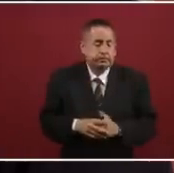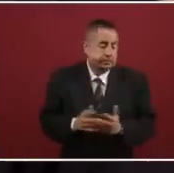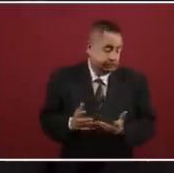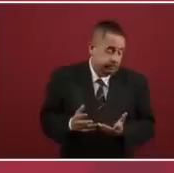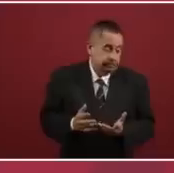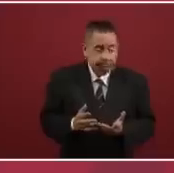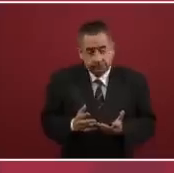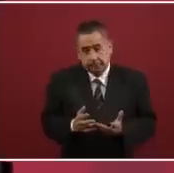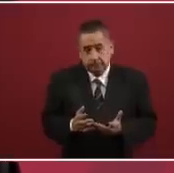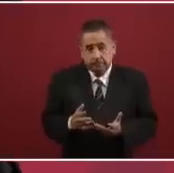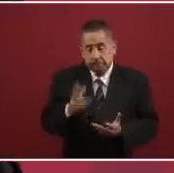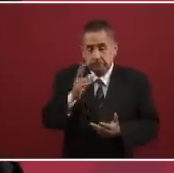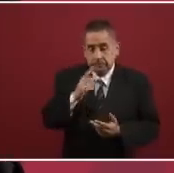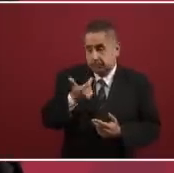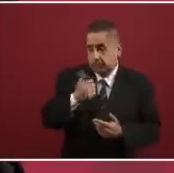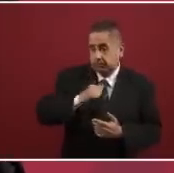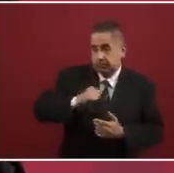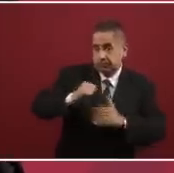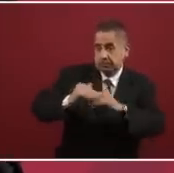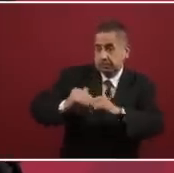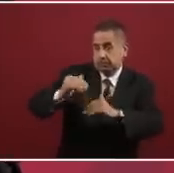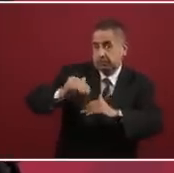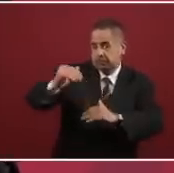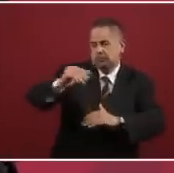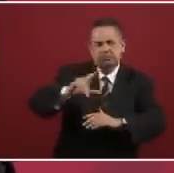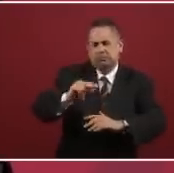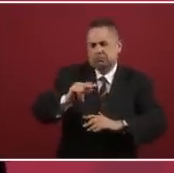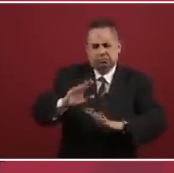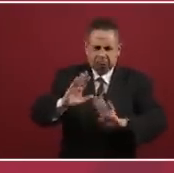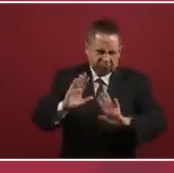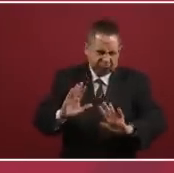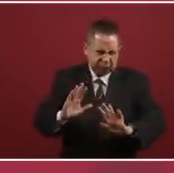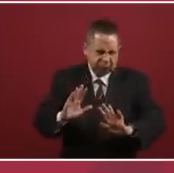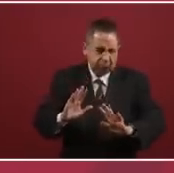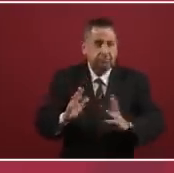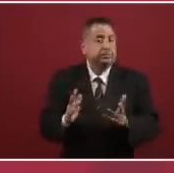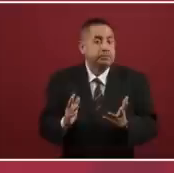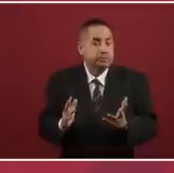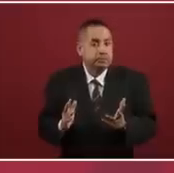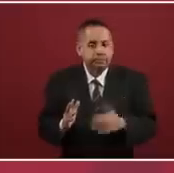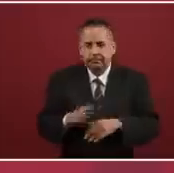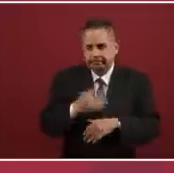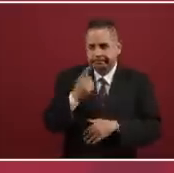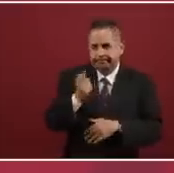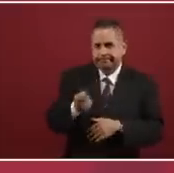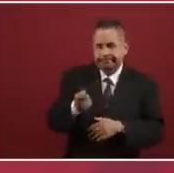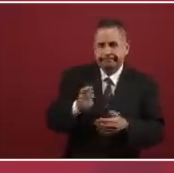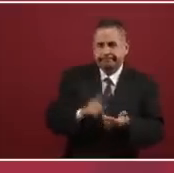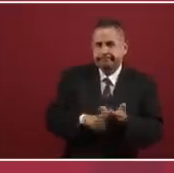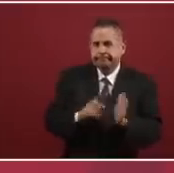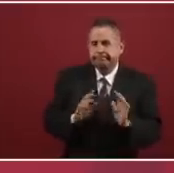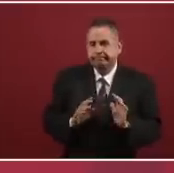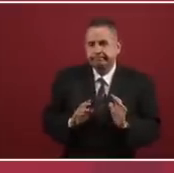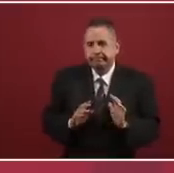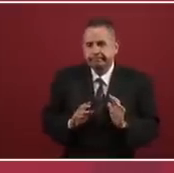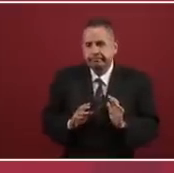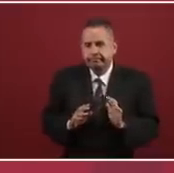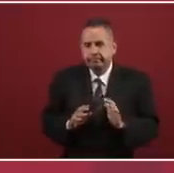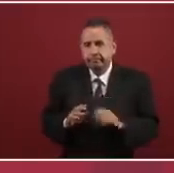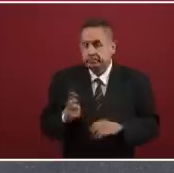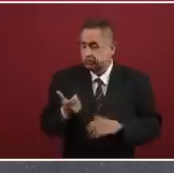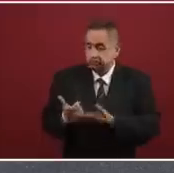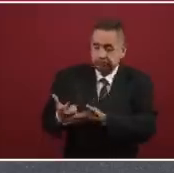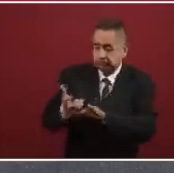no haya inflación, porque así, aunque mejore el